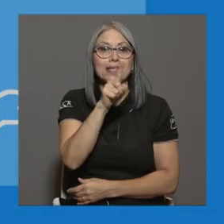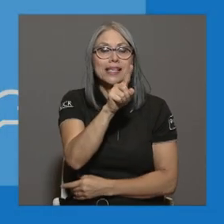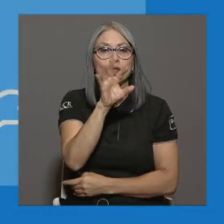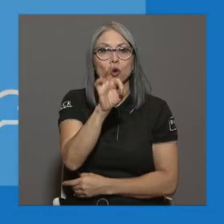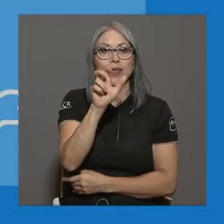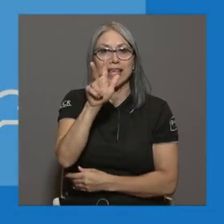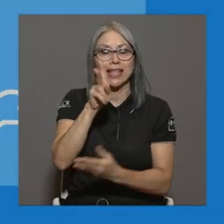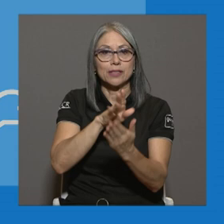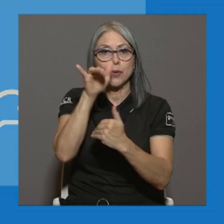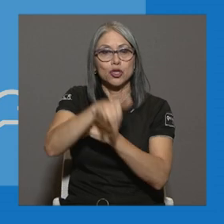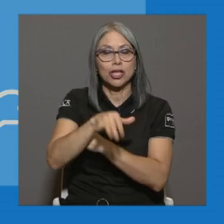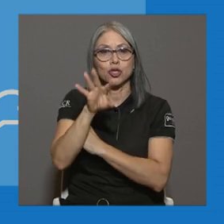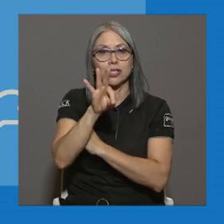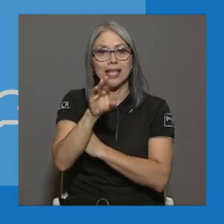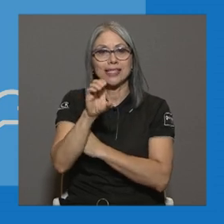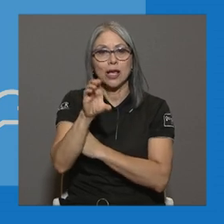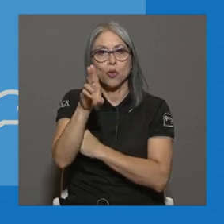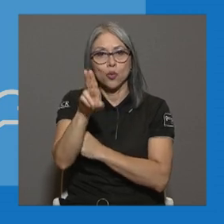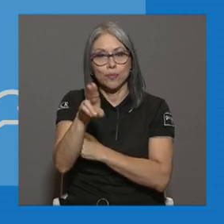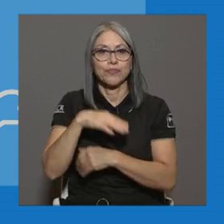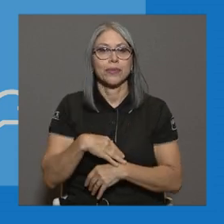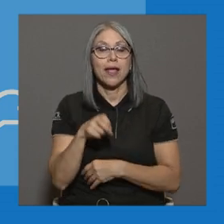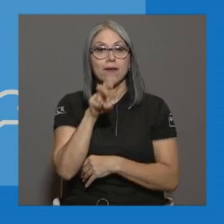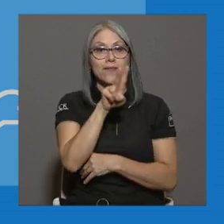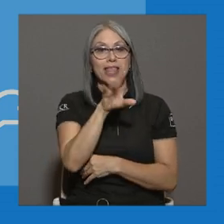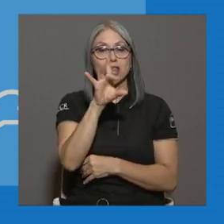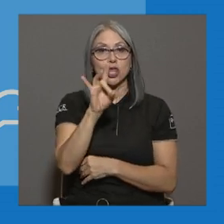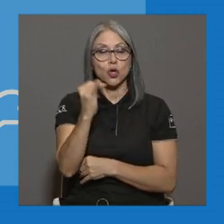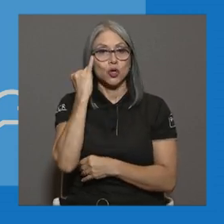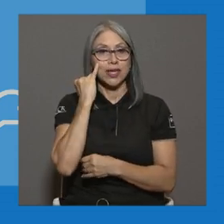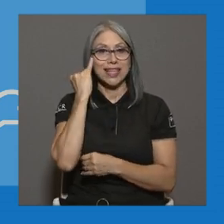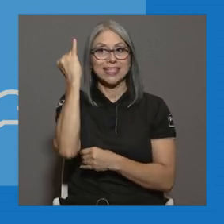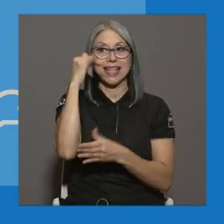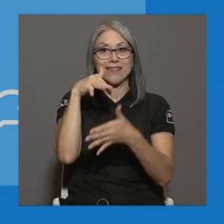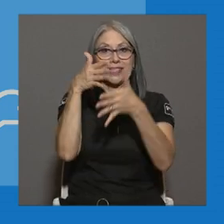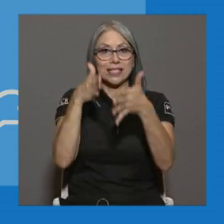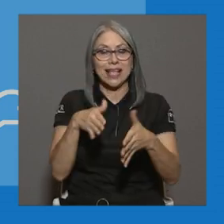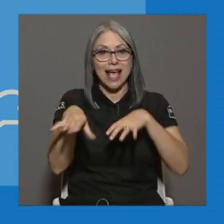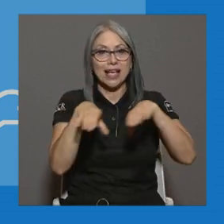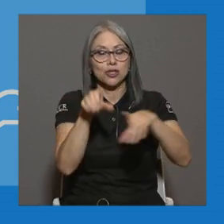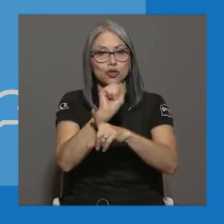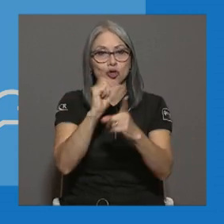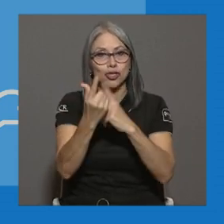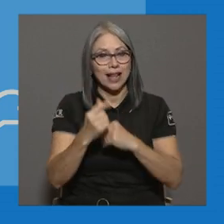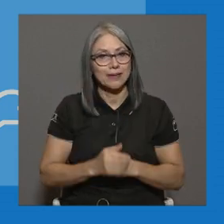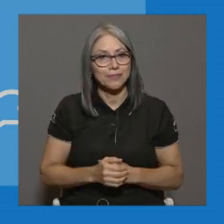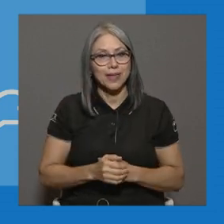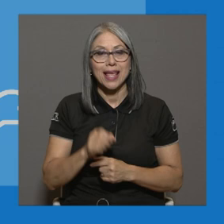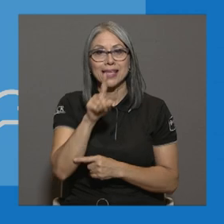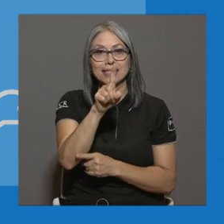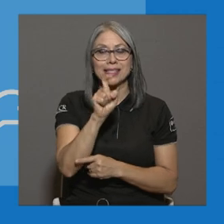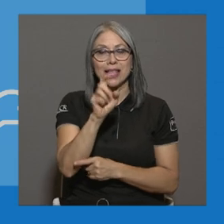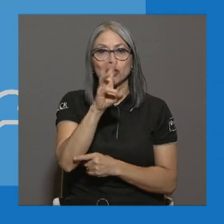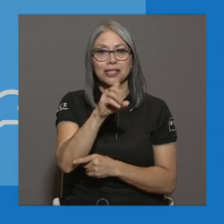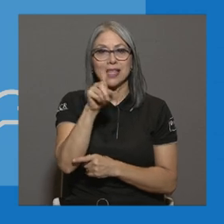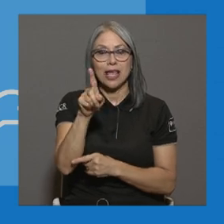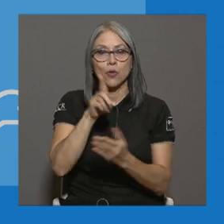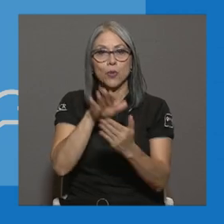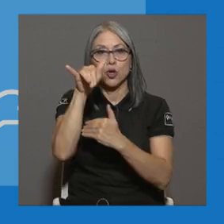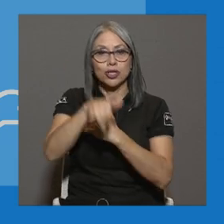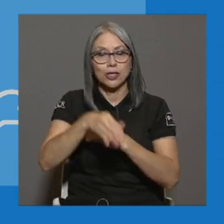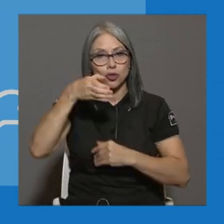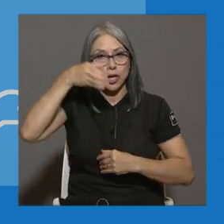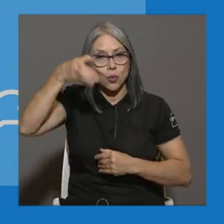193 proyectos de TCU, 28 iniciativas estudiantiles de acción social, 161 proyectos